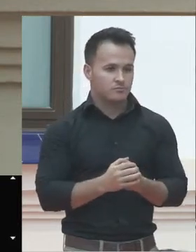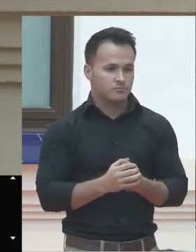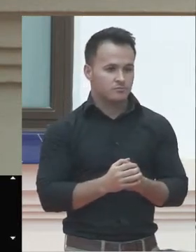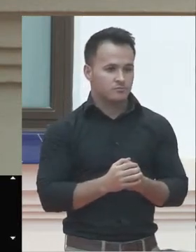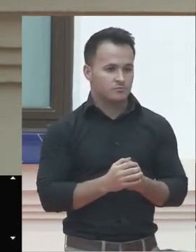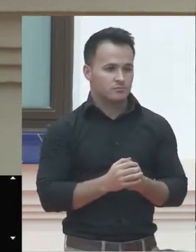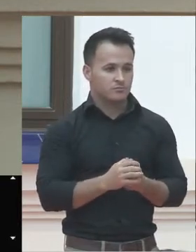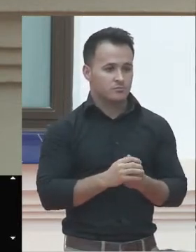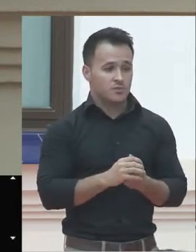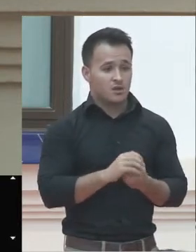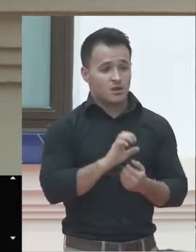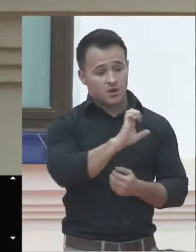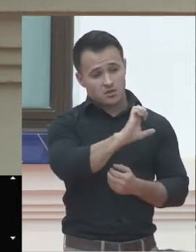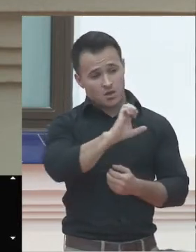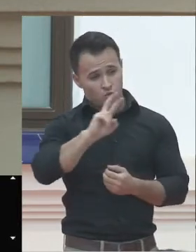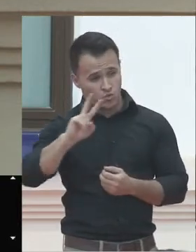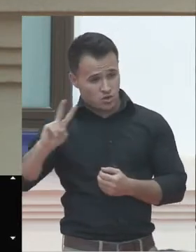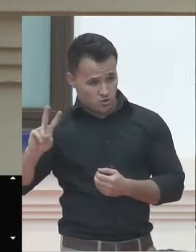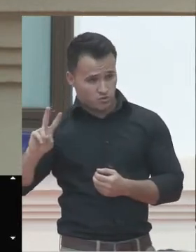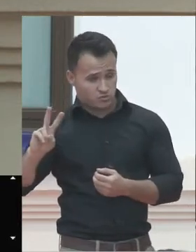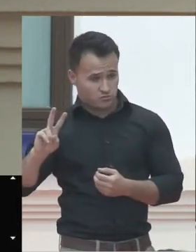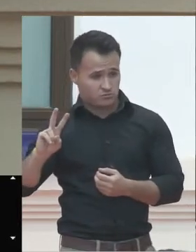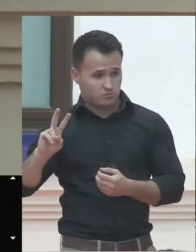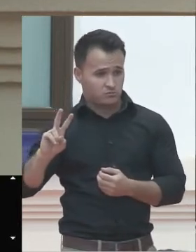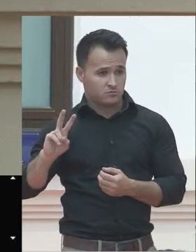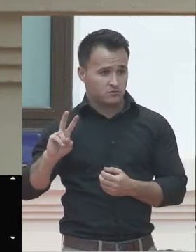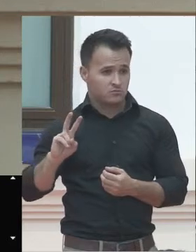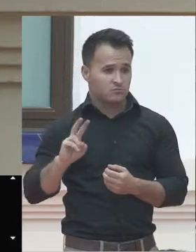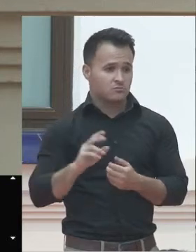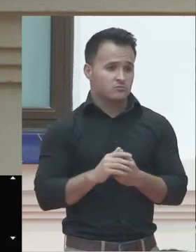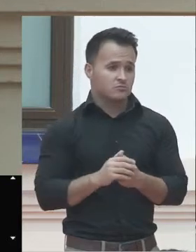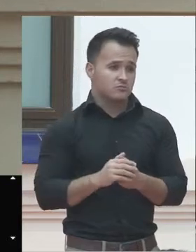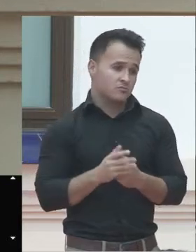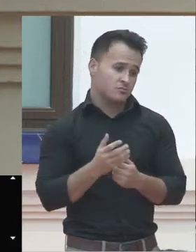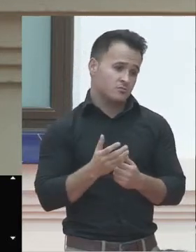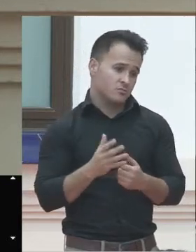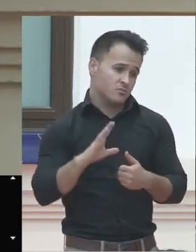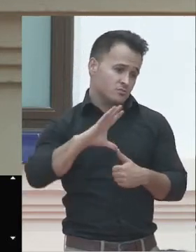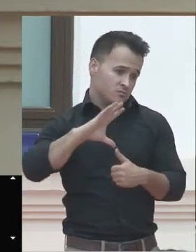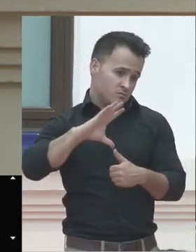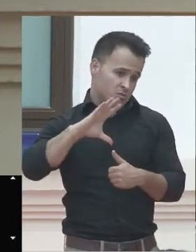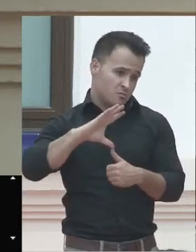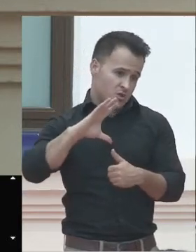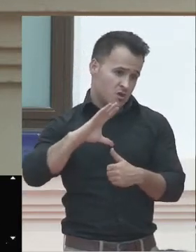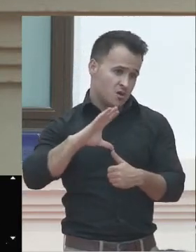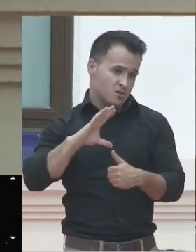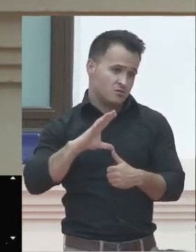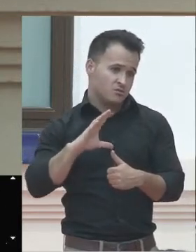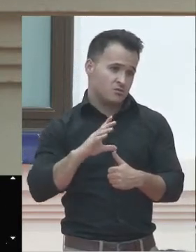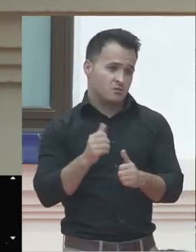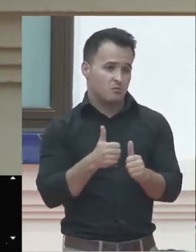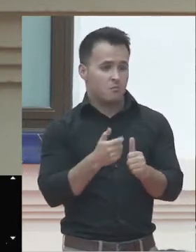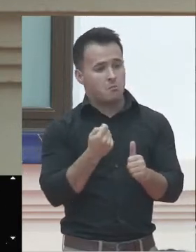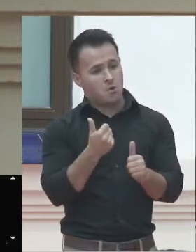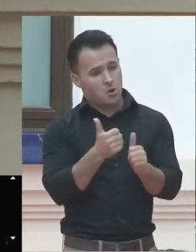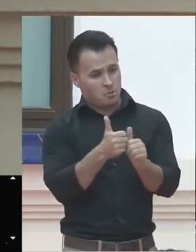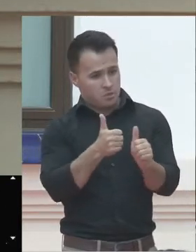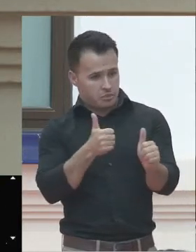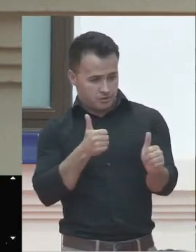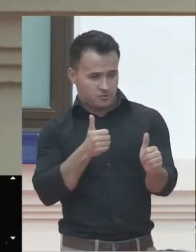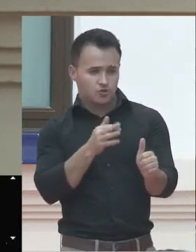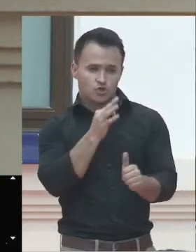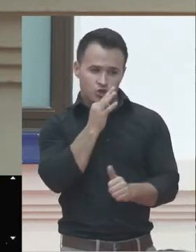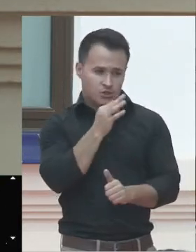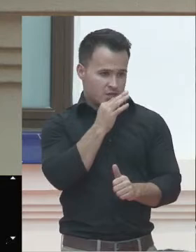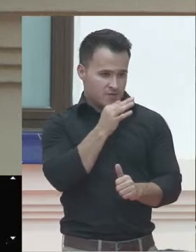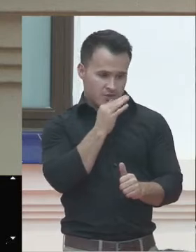Los Estados Unidos, o mejor dicho Norteamérica, se quedó un poco atrás en esto, pero han reaccionado y están por sacar, el Departamento